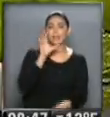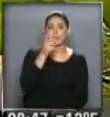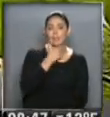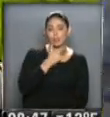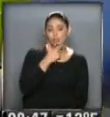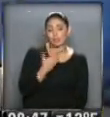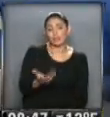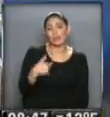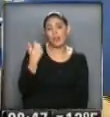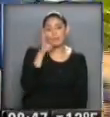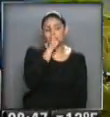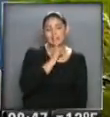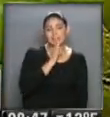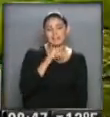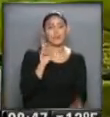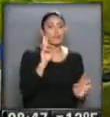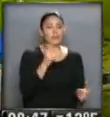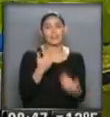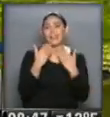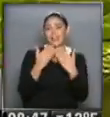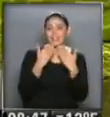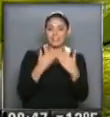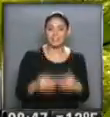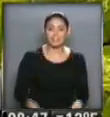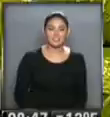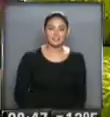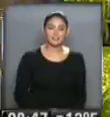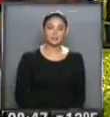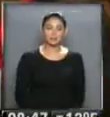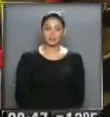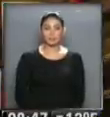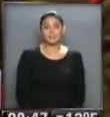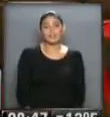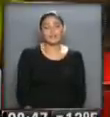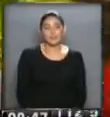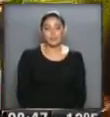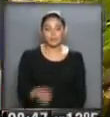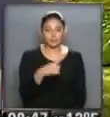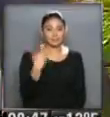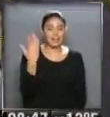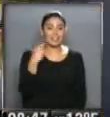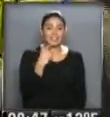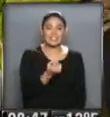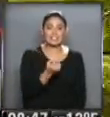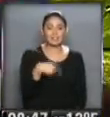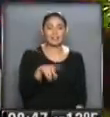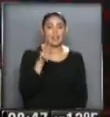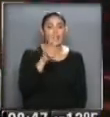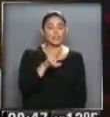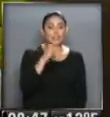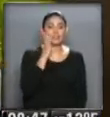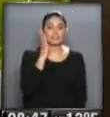Así que bueno, tenemos paciencia. Suerte. Gracias. Suerte. Bueno, como decíamos, bueno, a las 14